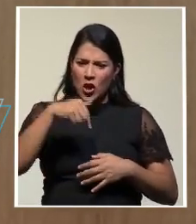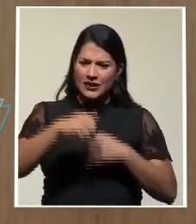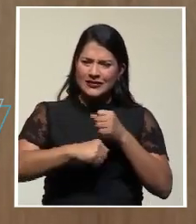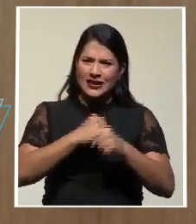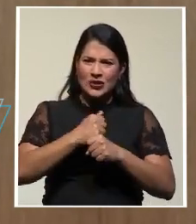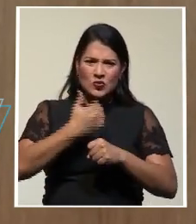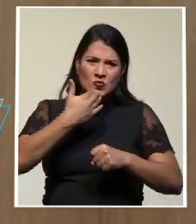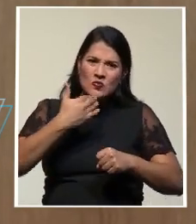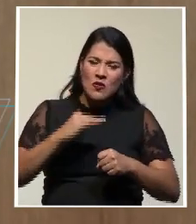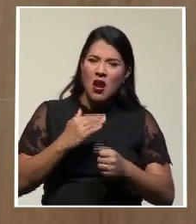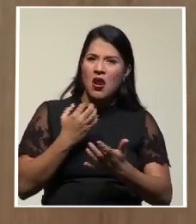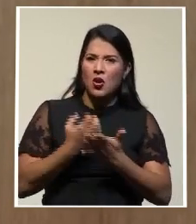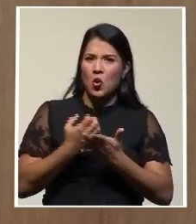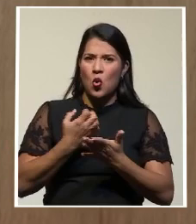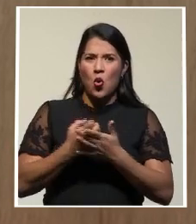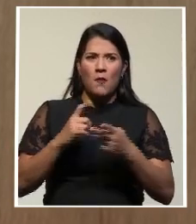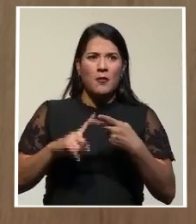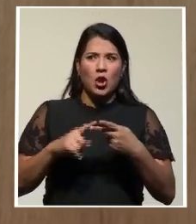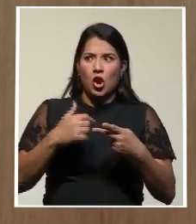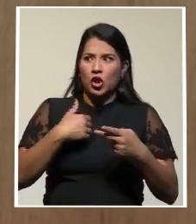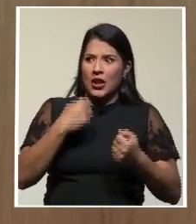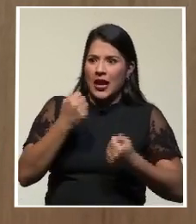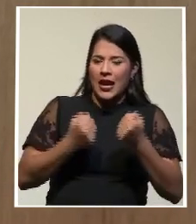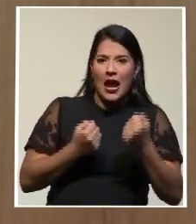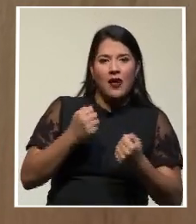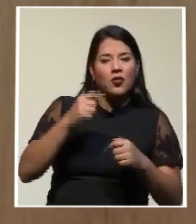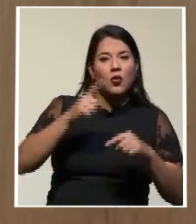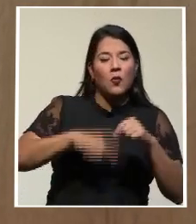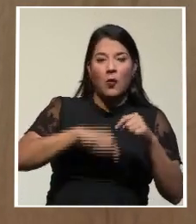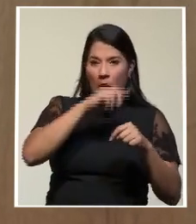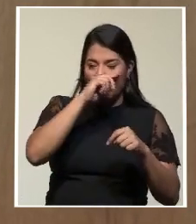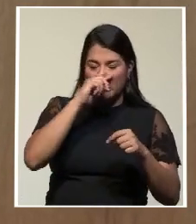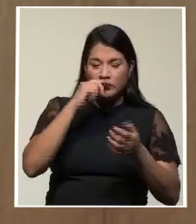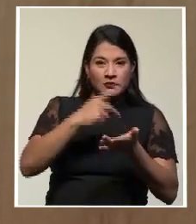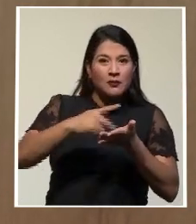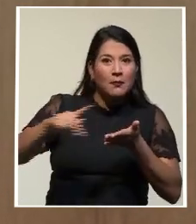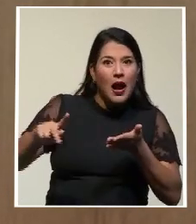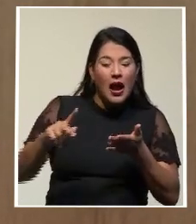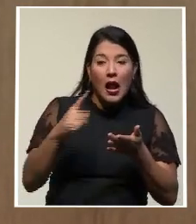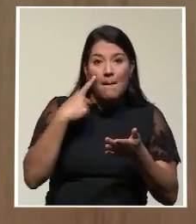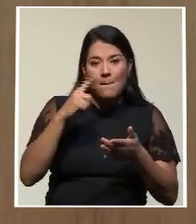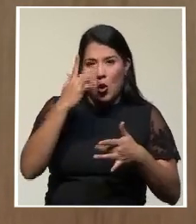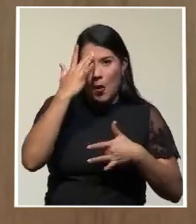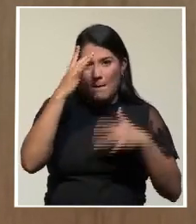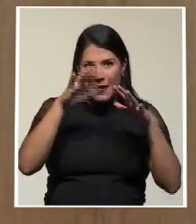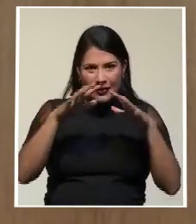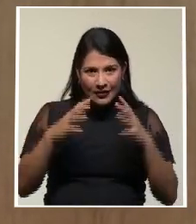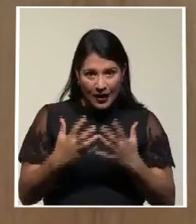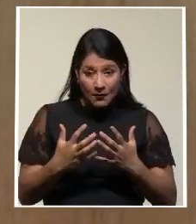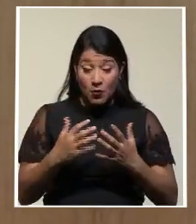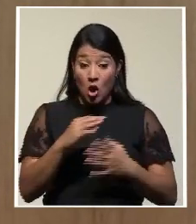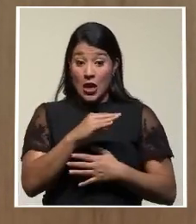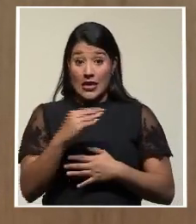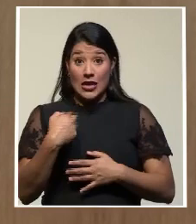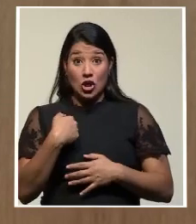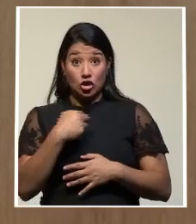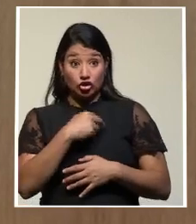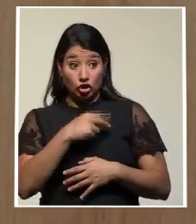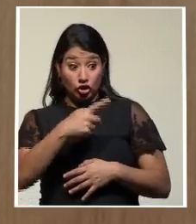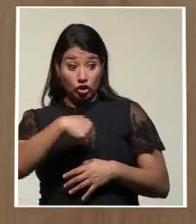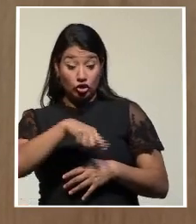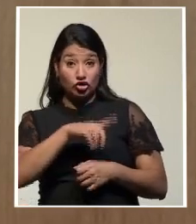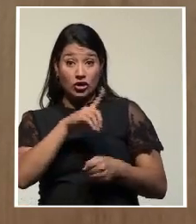carrito y que no sabe ni siquiera cómo pagarlo por los embates de esta pandemia, que después de un gran esfuerzo que hagamos nosotros como diputados,